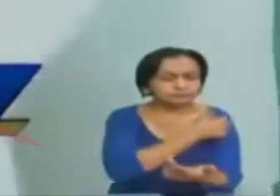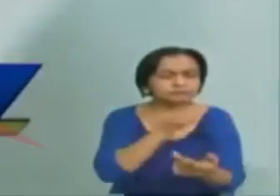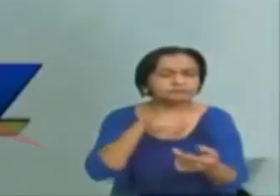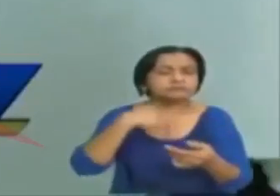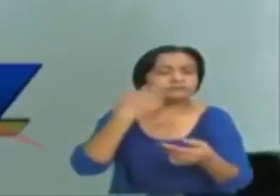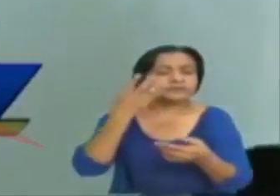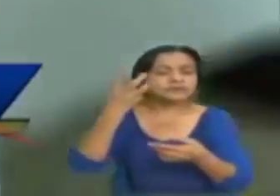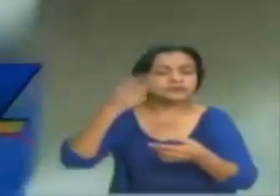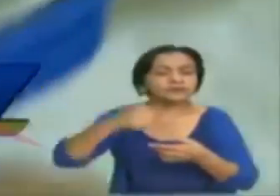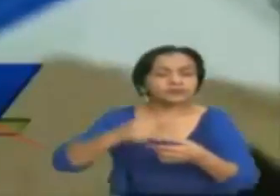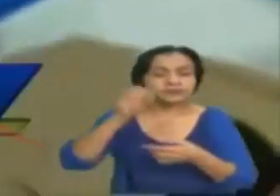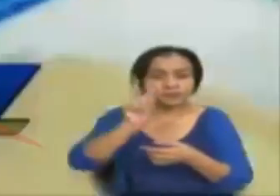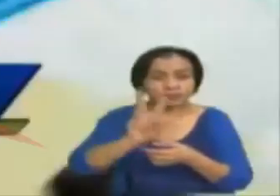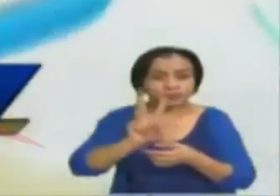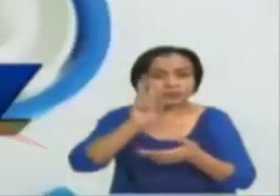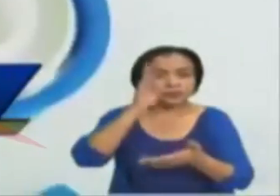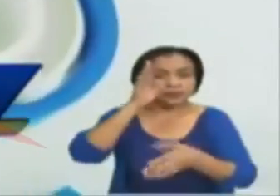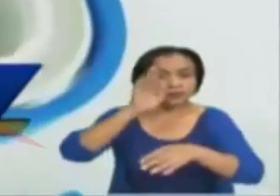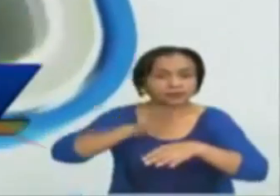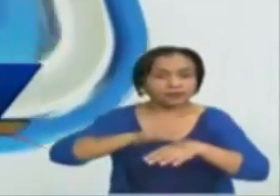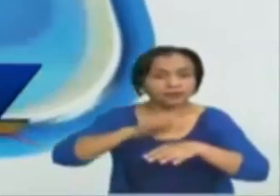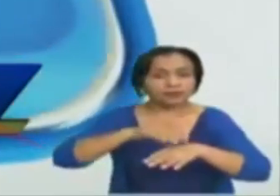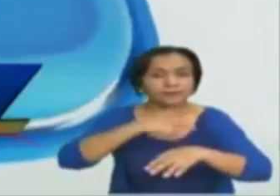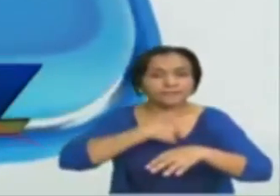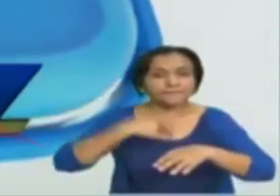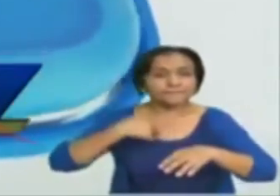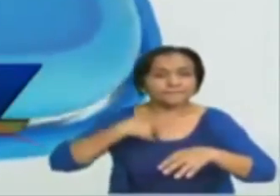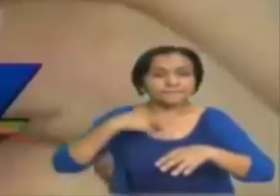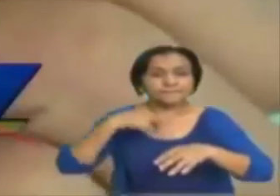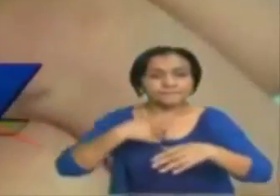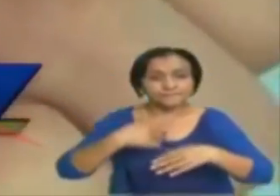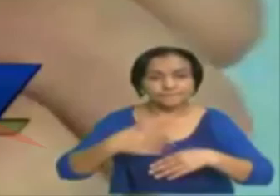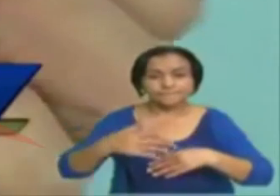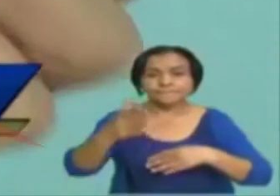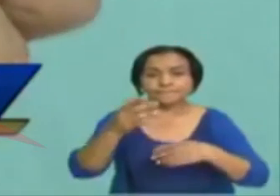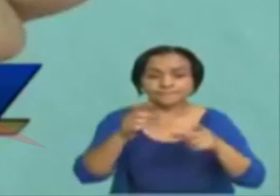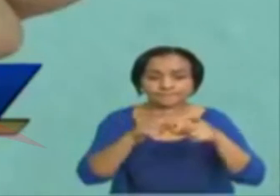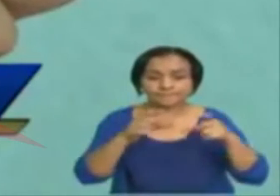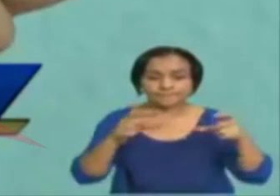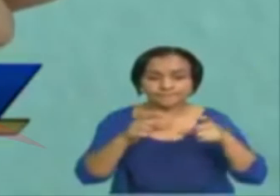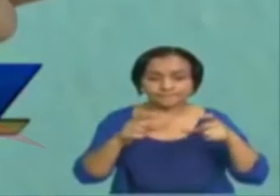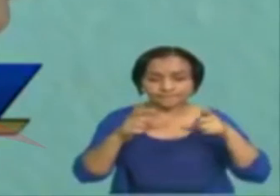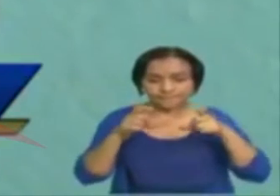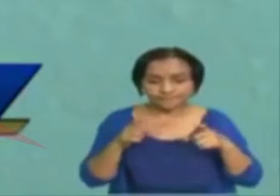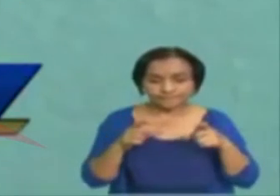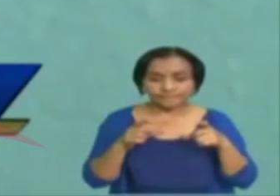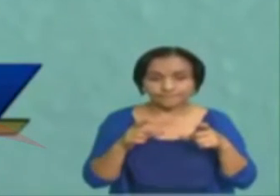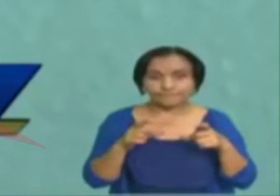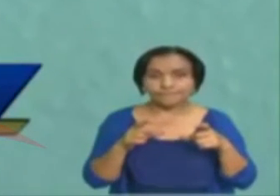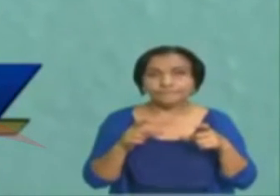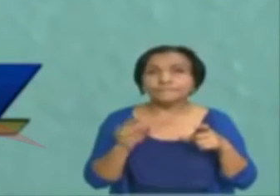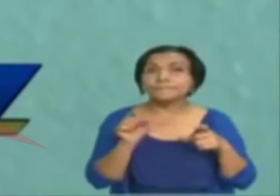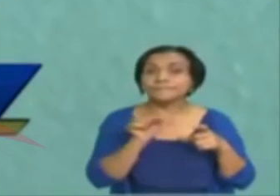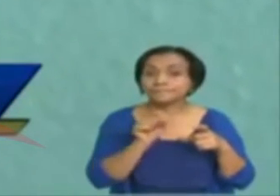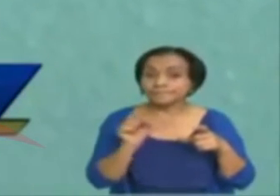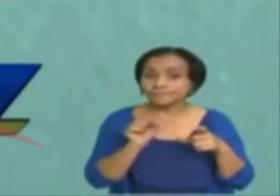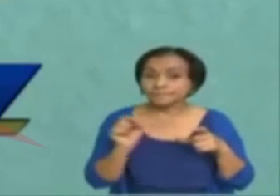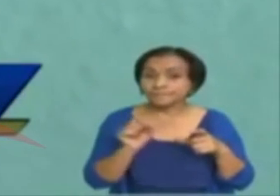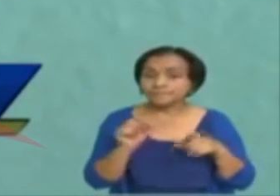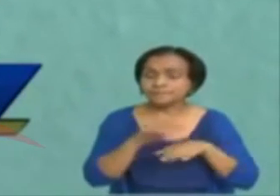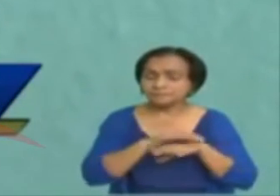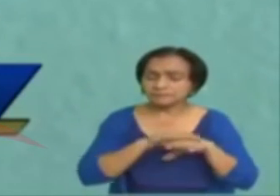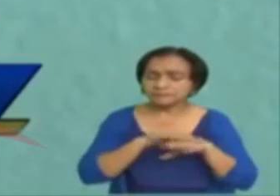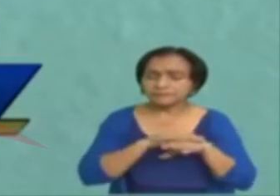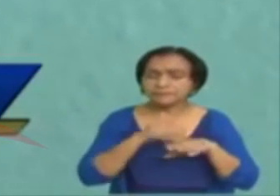segundas en el Hospital Alemán. Hospital Primario de Tipitapa, 8 de la mañana, primeras y